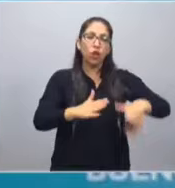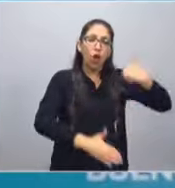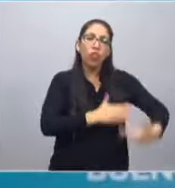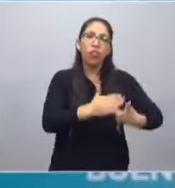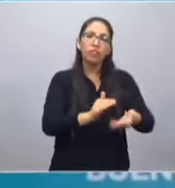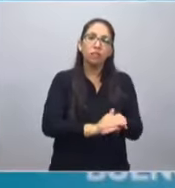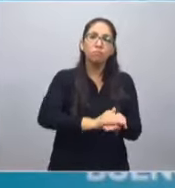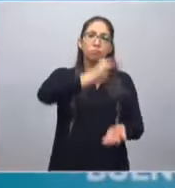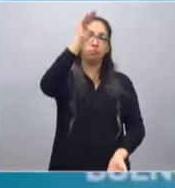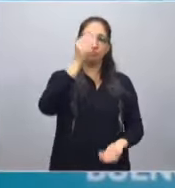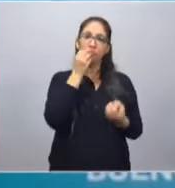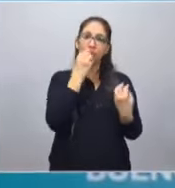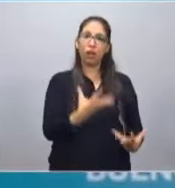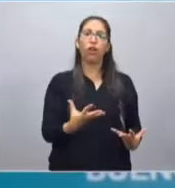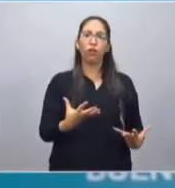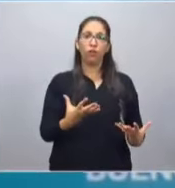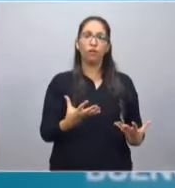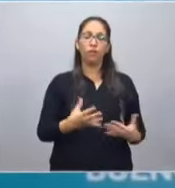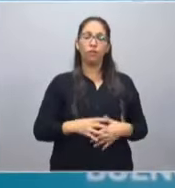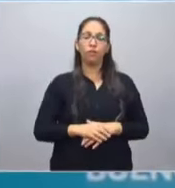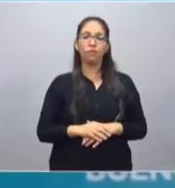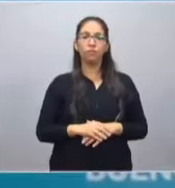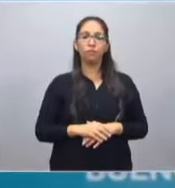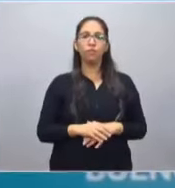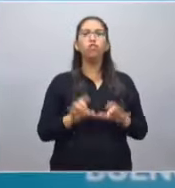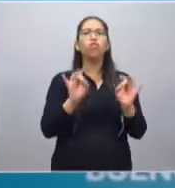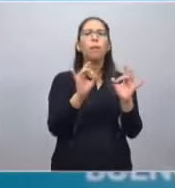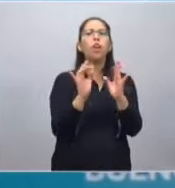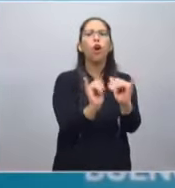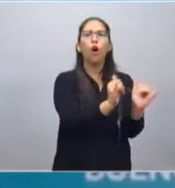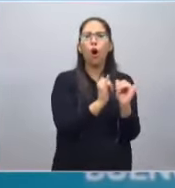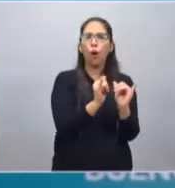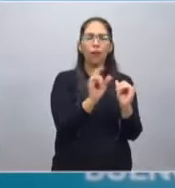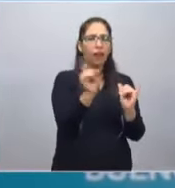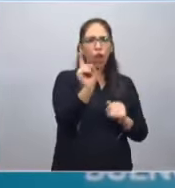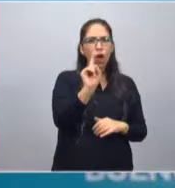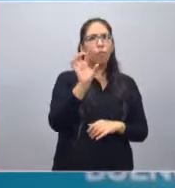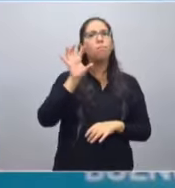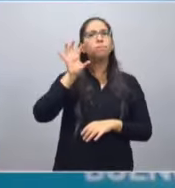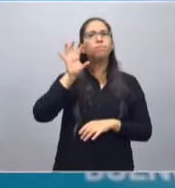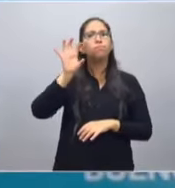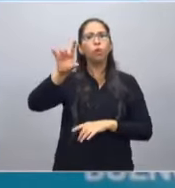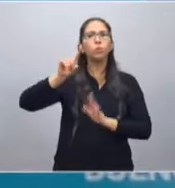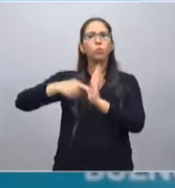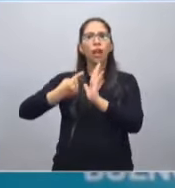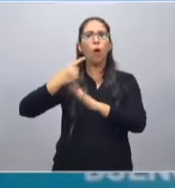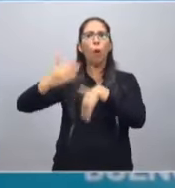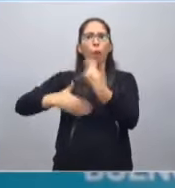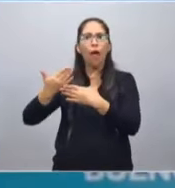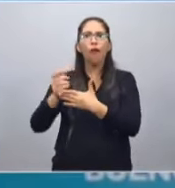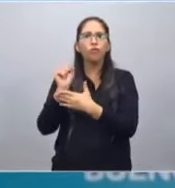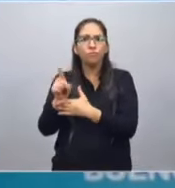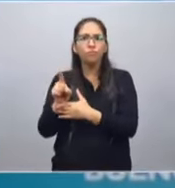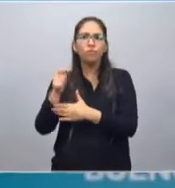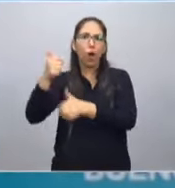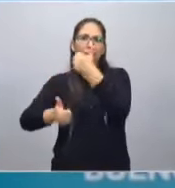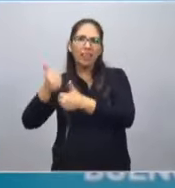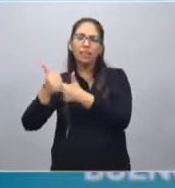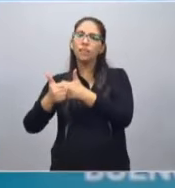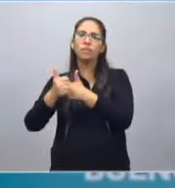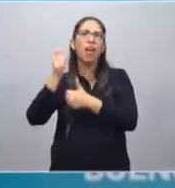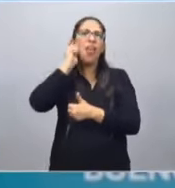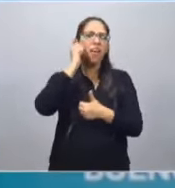no solamente de los jóvenes porque los juegos bonares abarcan todas las edades y